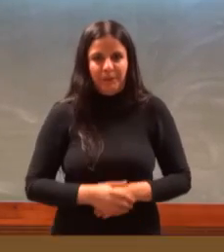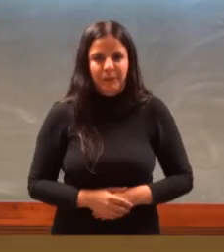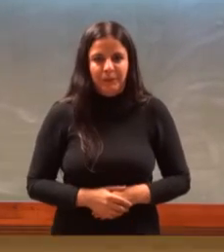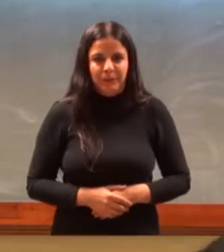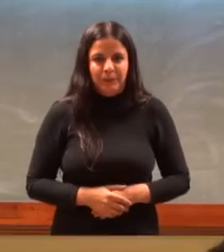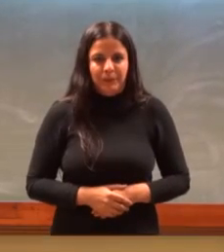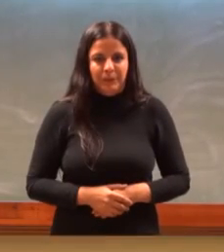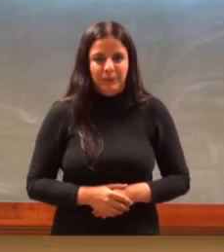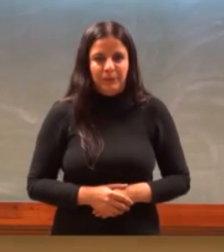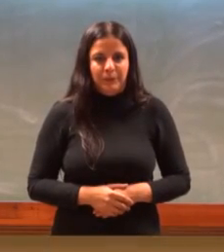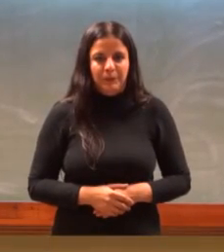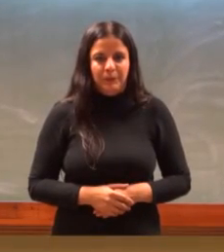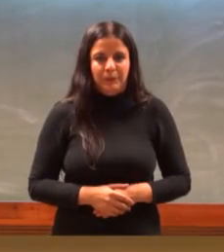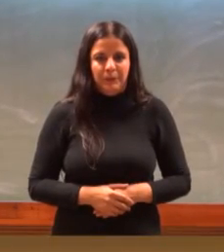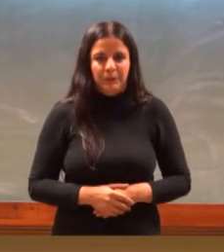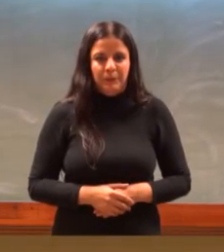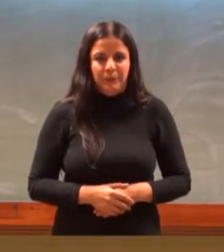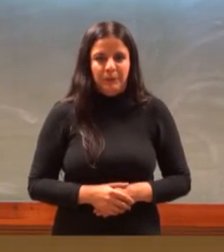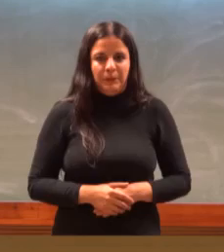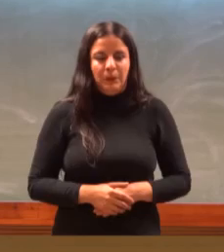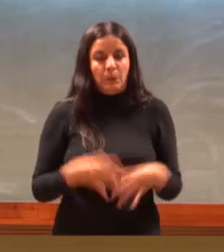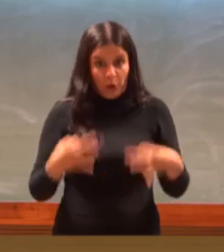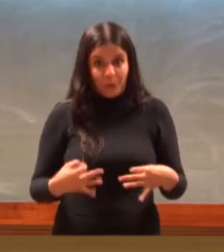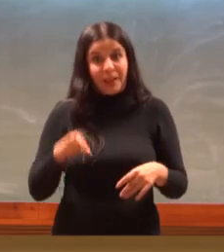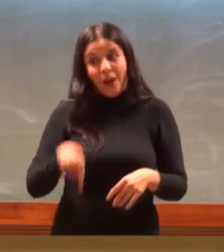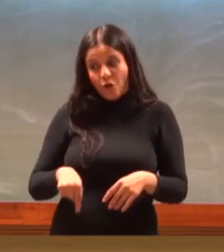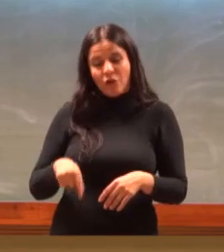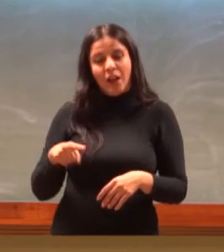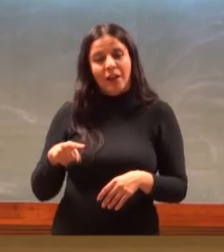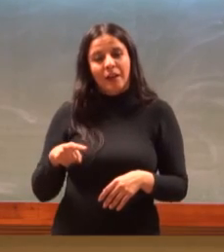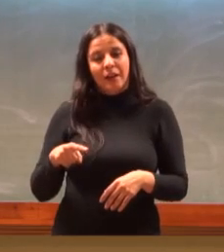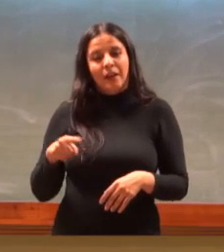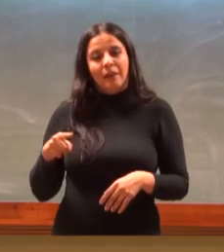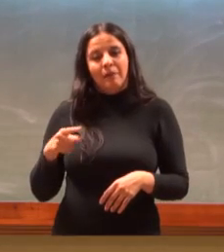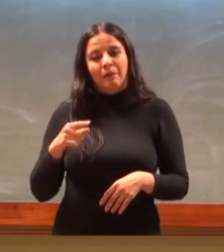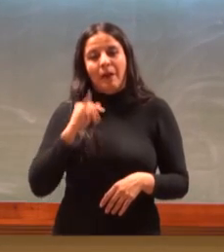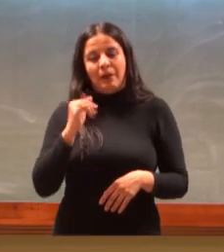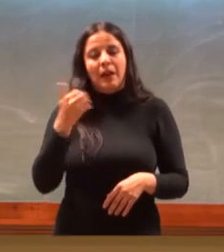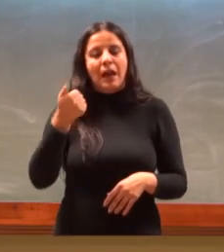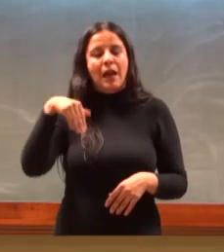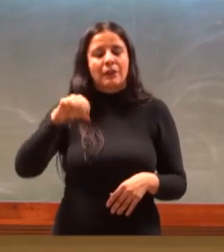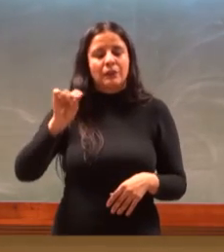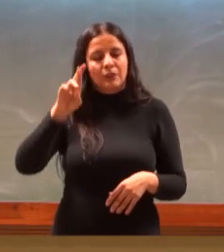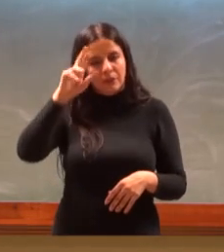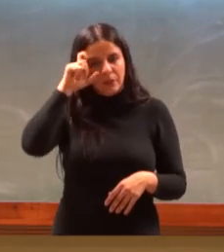facultad Bueno ahora es el turno de Andrés lagens